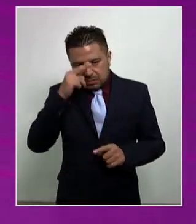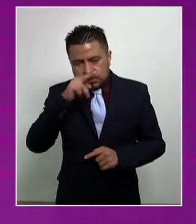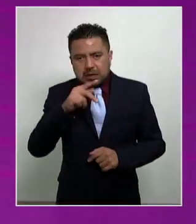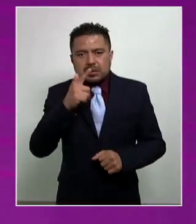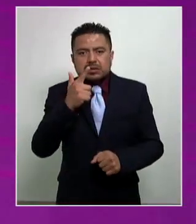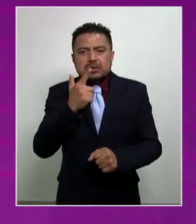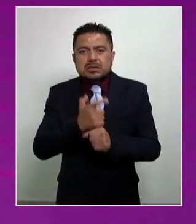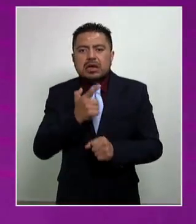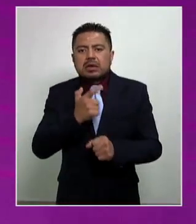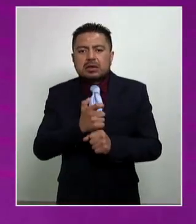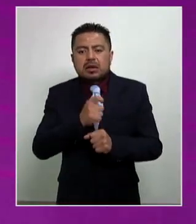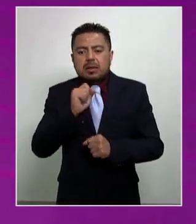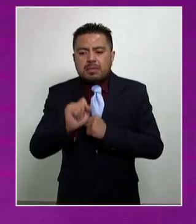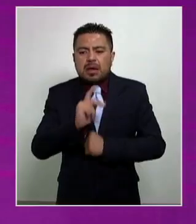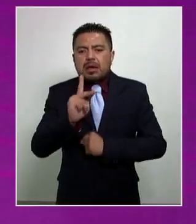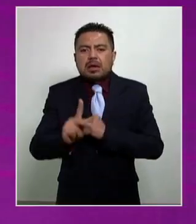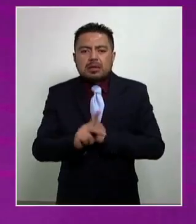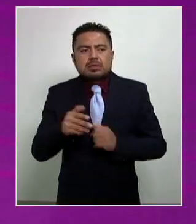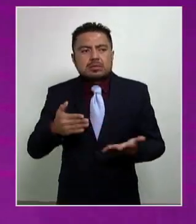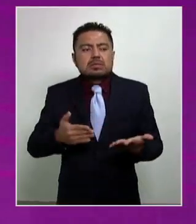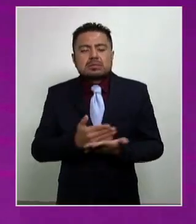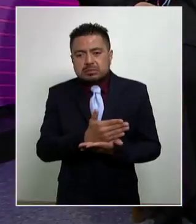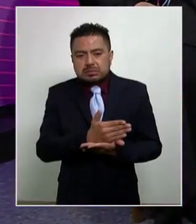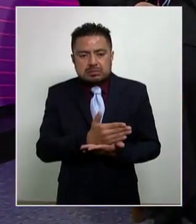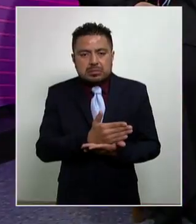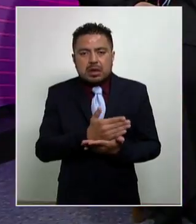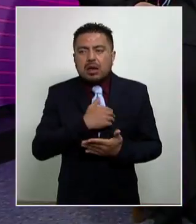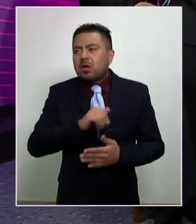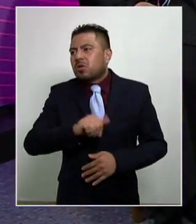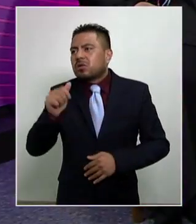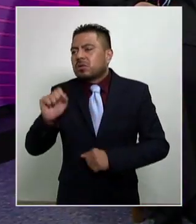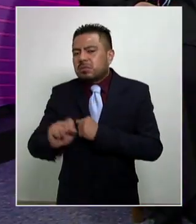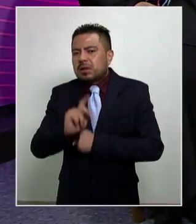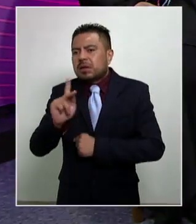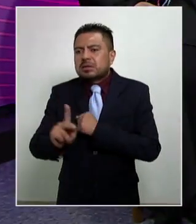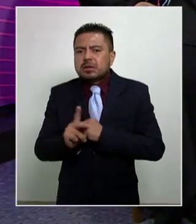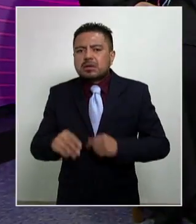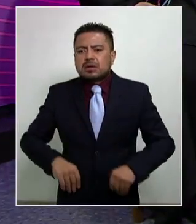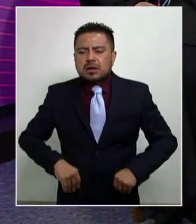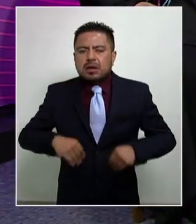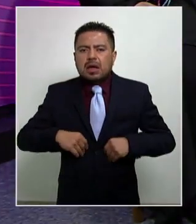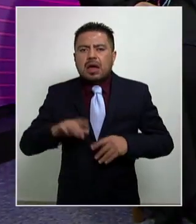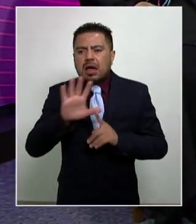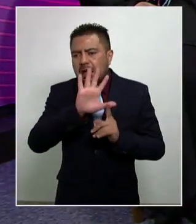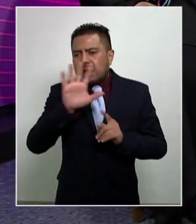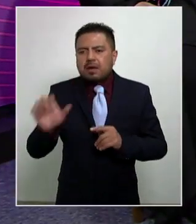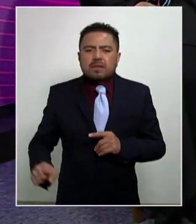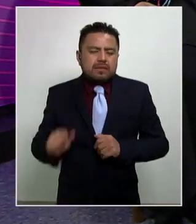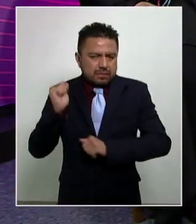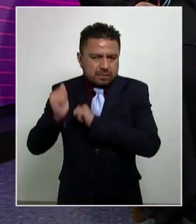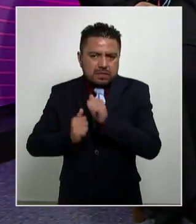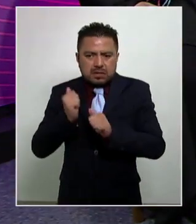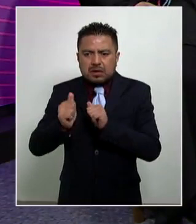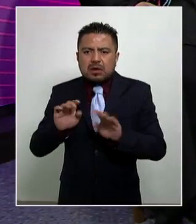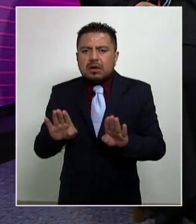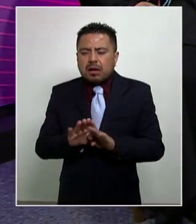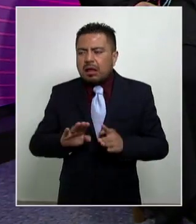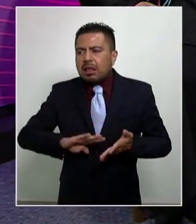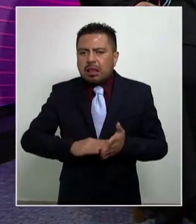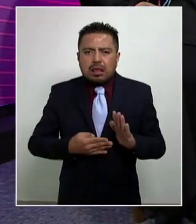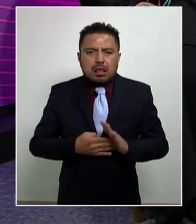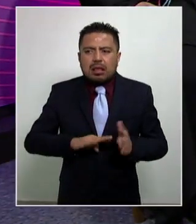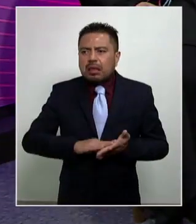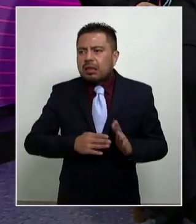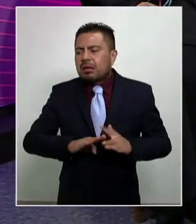país de exilio. Es decir, que el camino fue largo. Vivía en otros países de África como exiliado, en Burkina